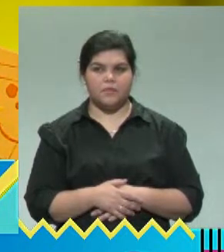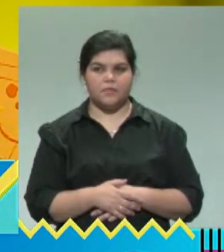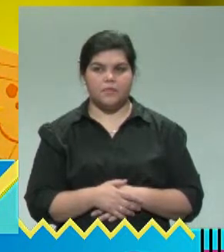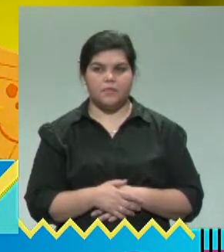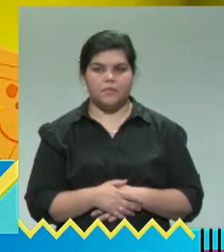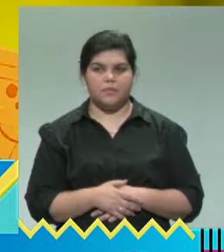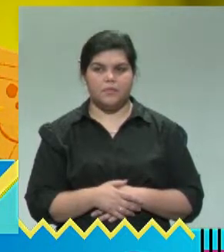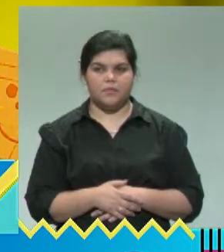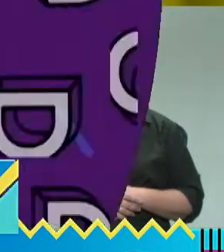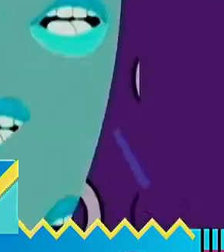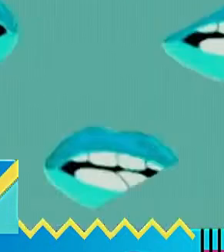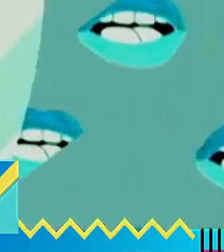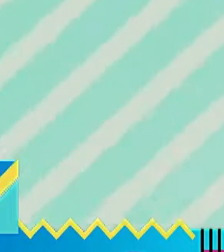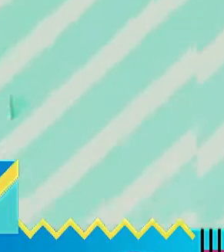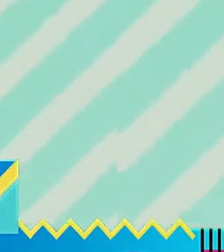En verano,